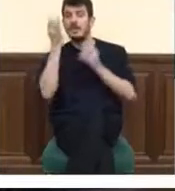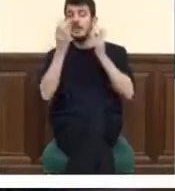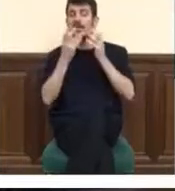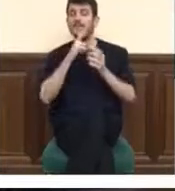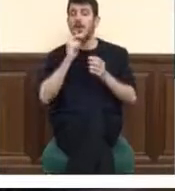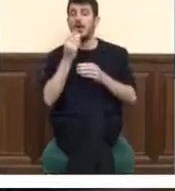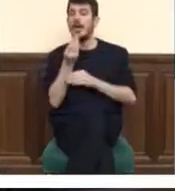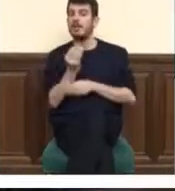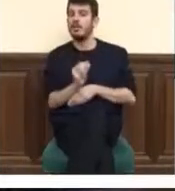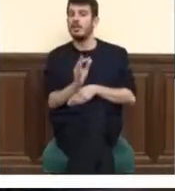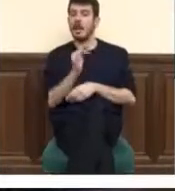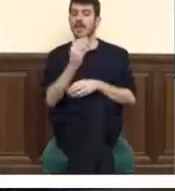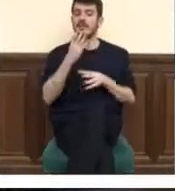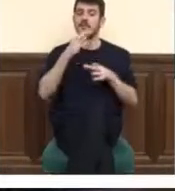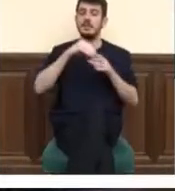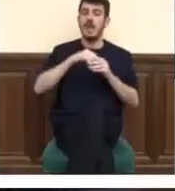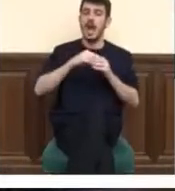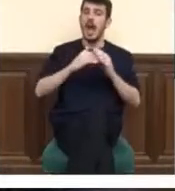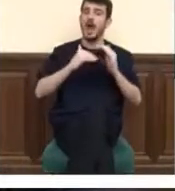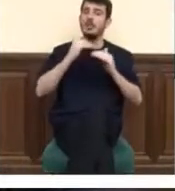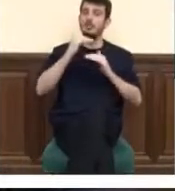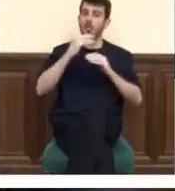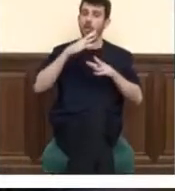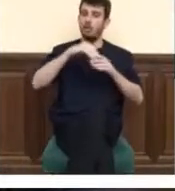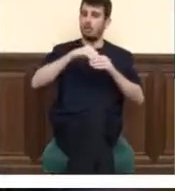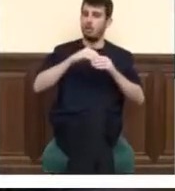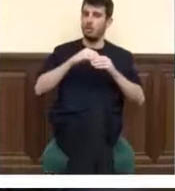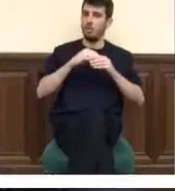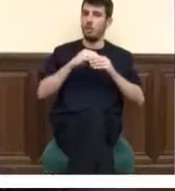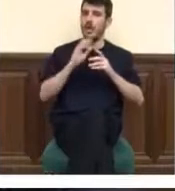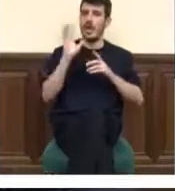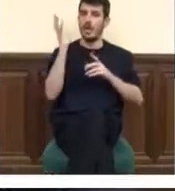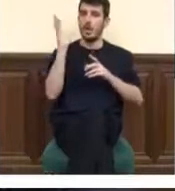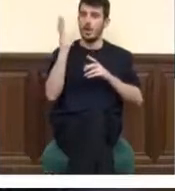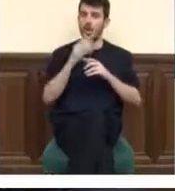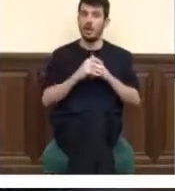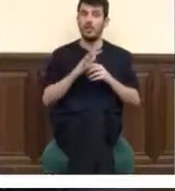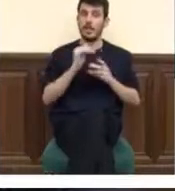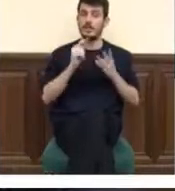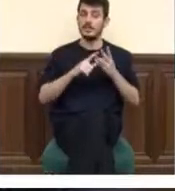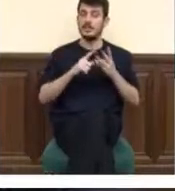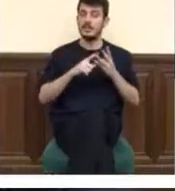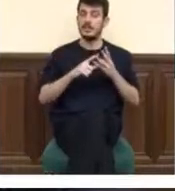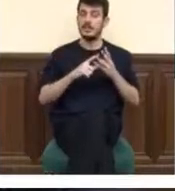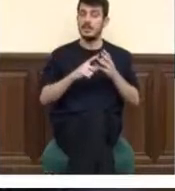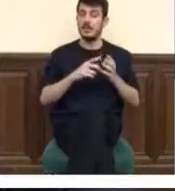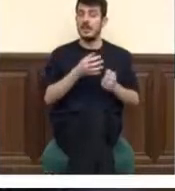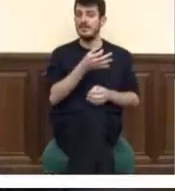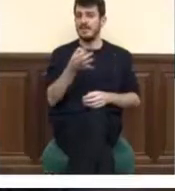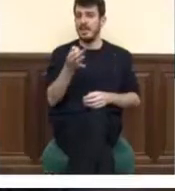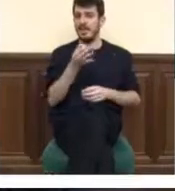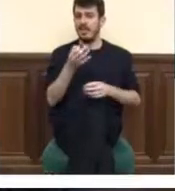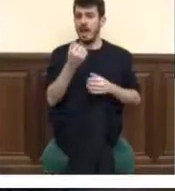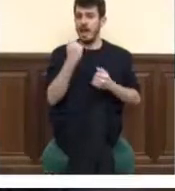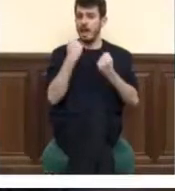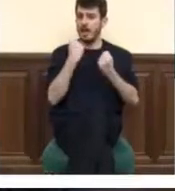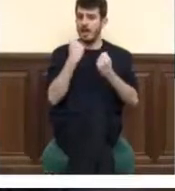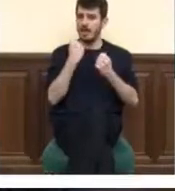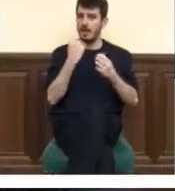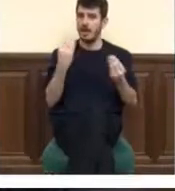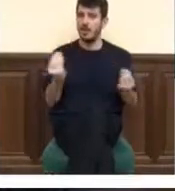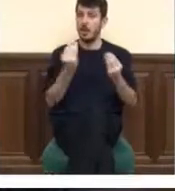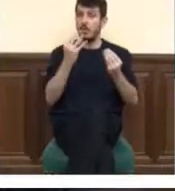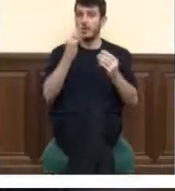añadido y de alto contenido ecológico, porque mejoraría la eficiencia energética y bajaría además la factura